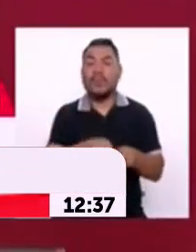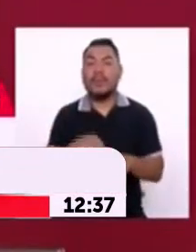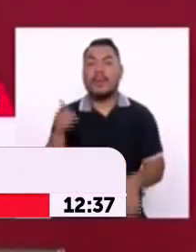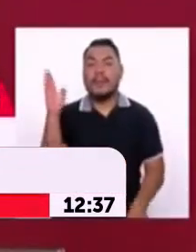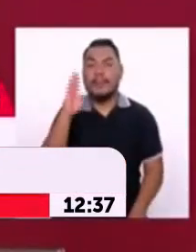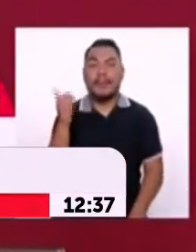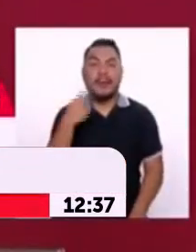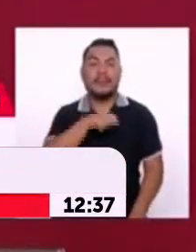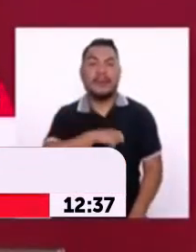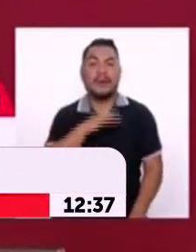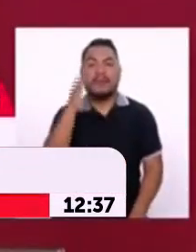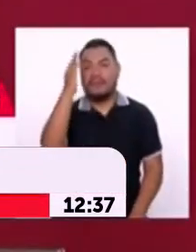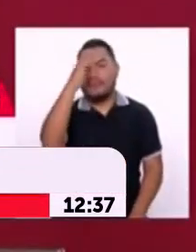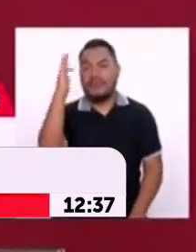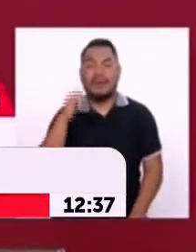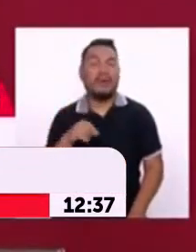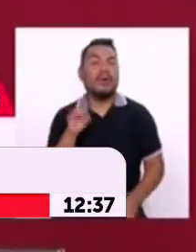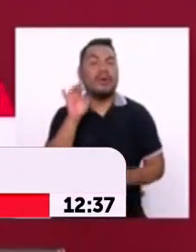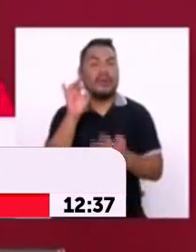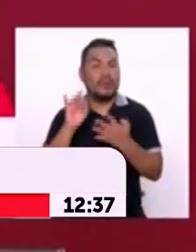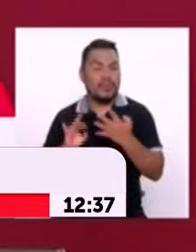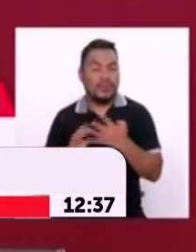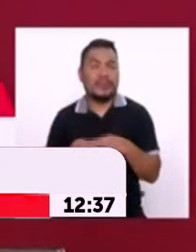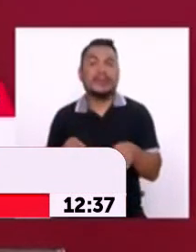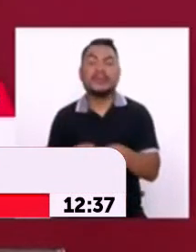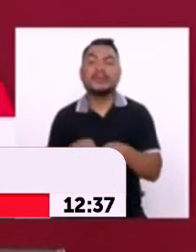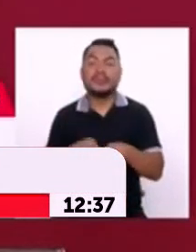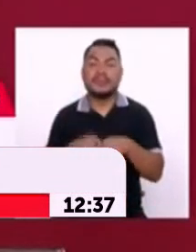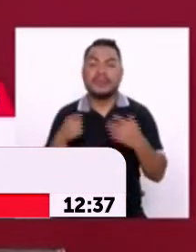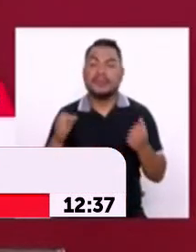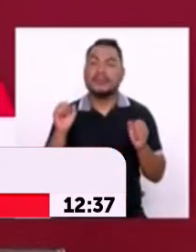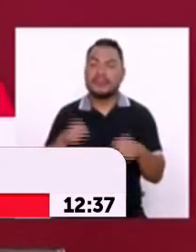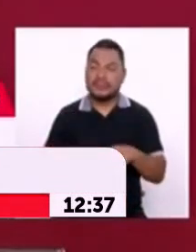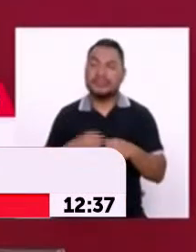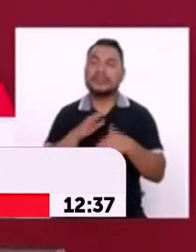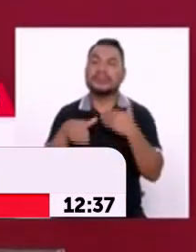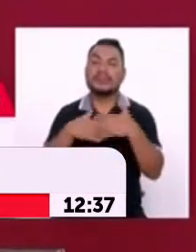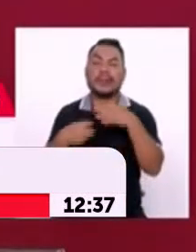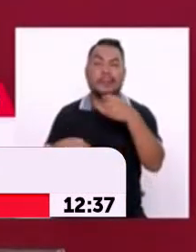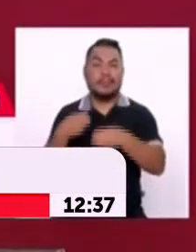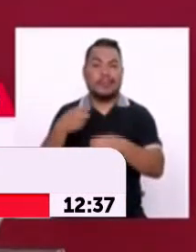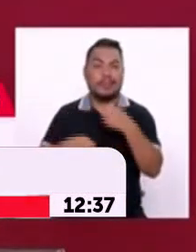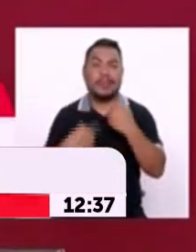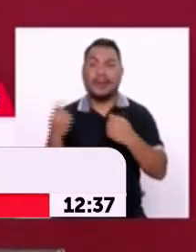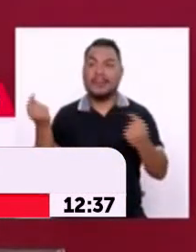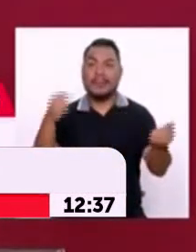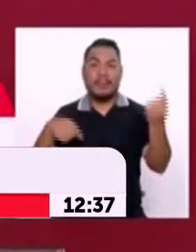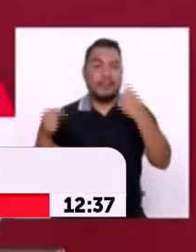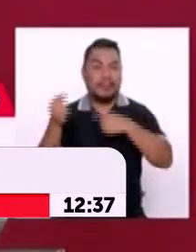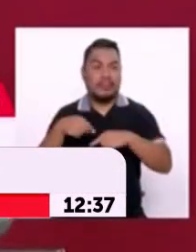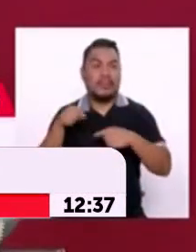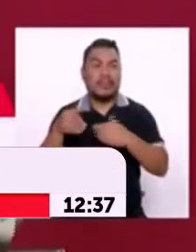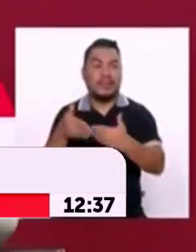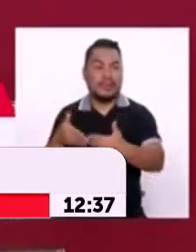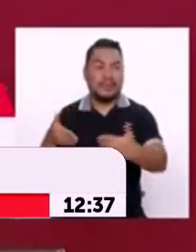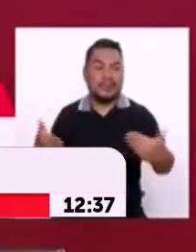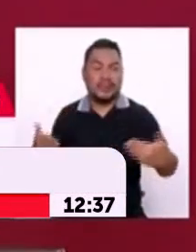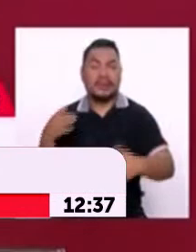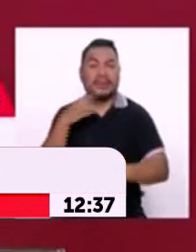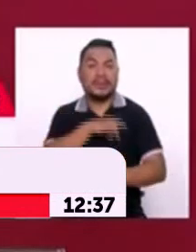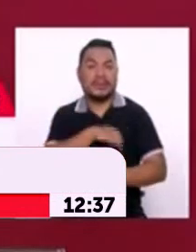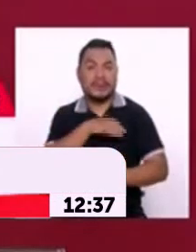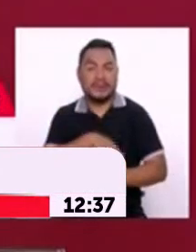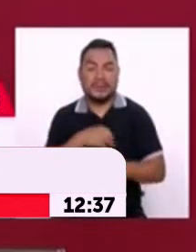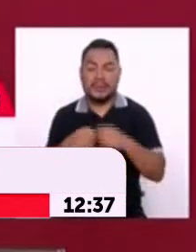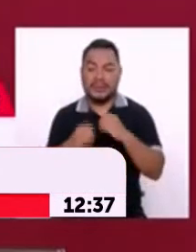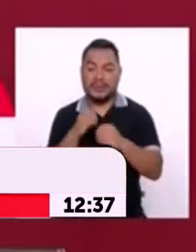Brasil, España, Francia y otros. Asimismo, se superó la crisis migratoria en la frontera